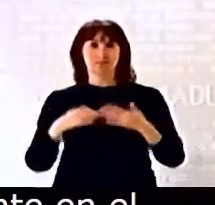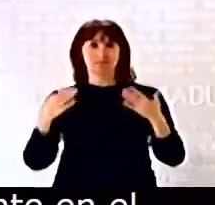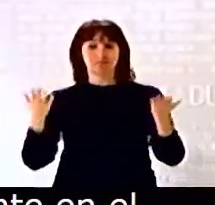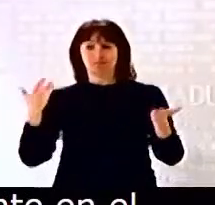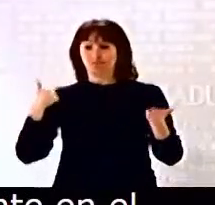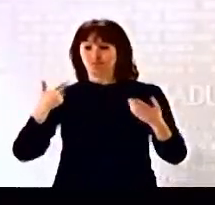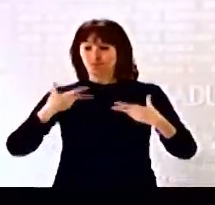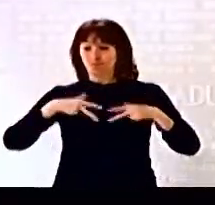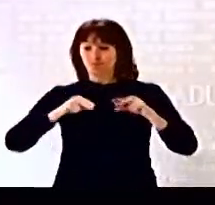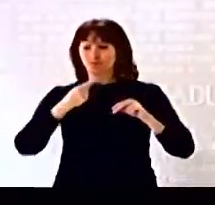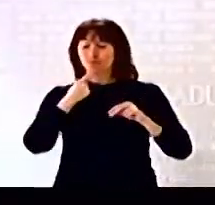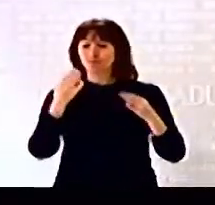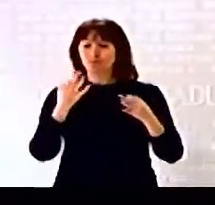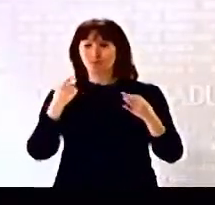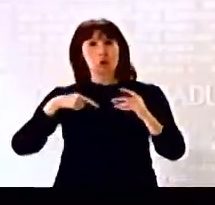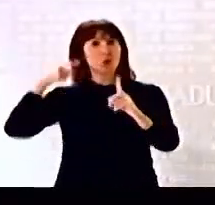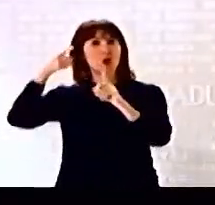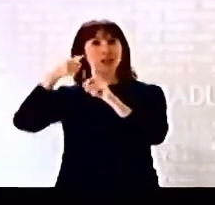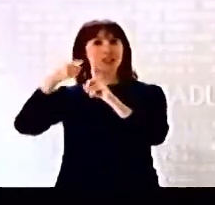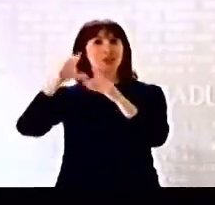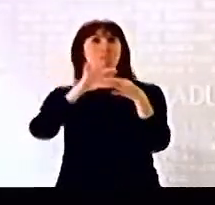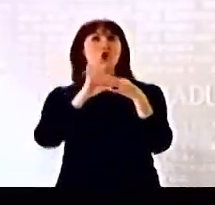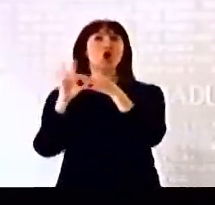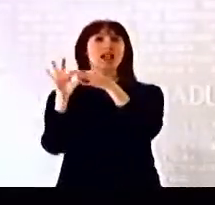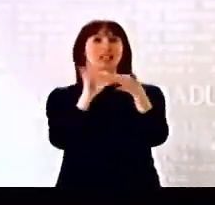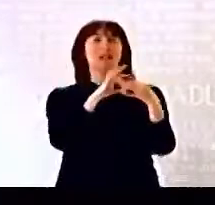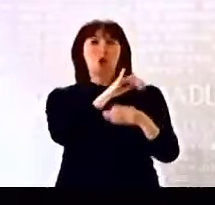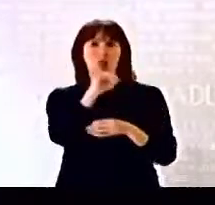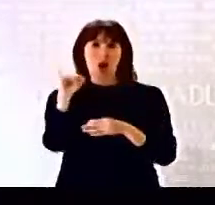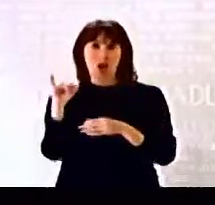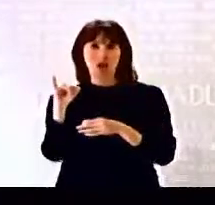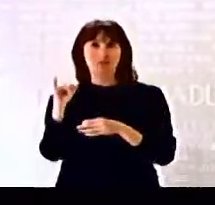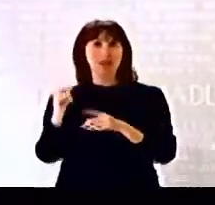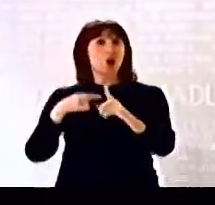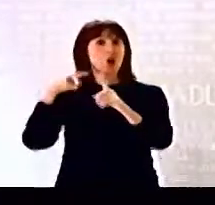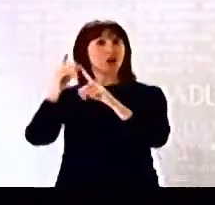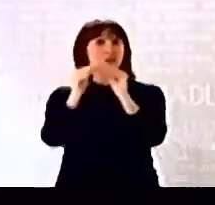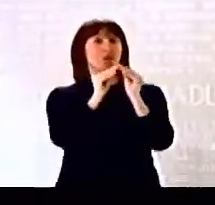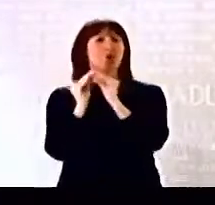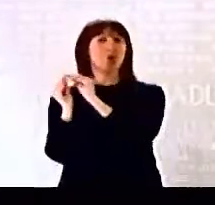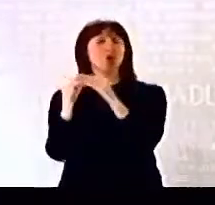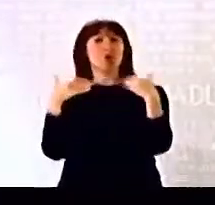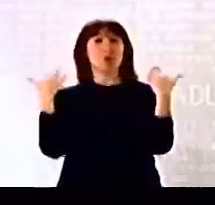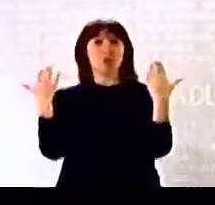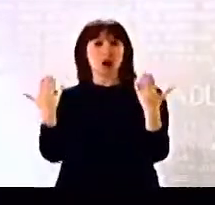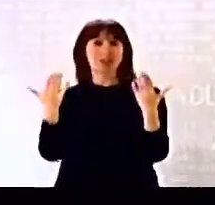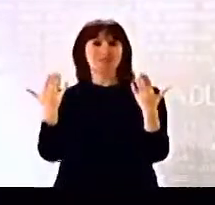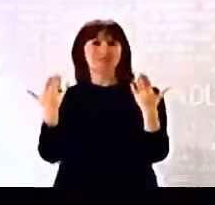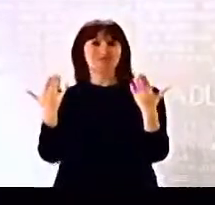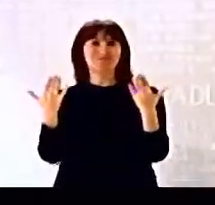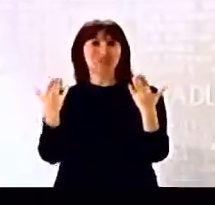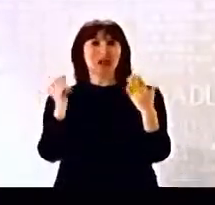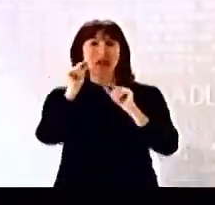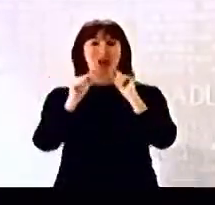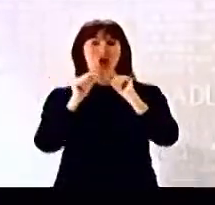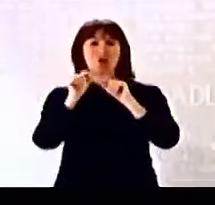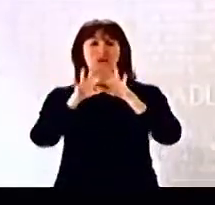Termino diciendo que tenemos un objetivo colectivo. El objetivo colectivo es disminuir la incidencia cuanto